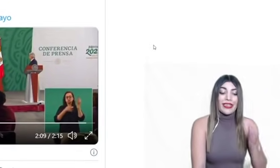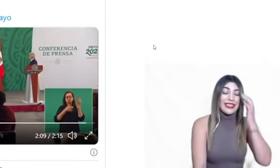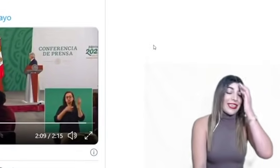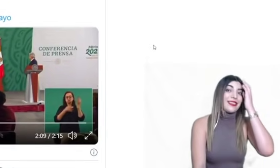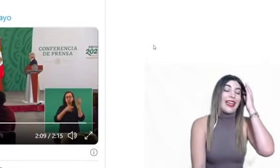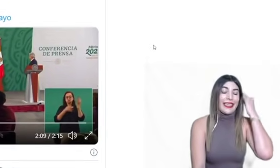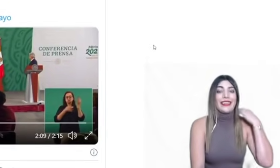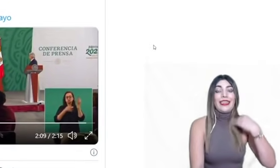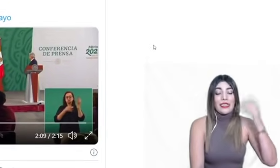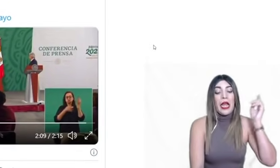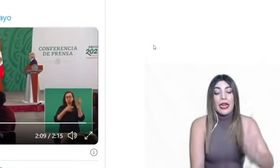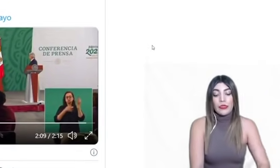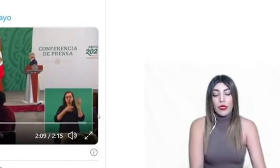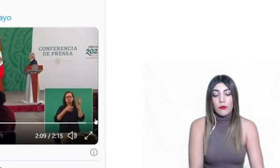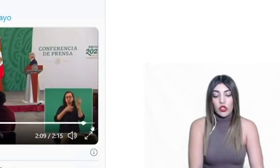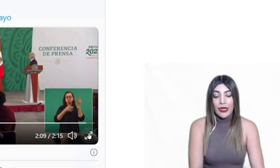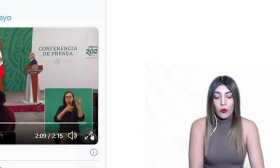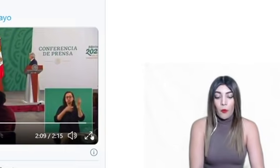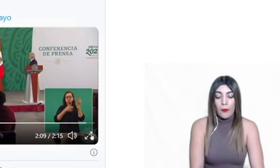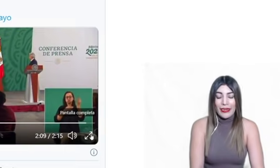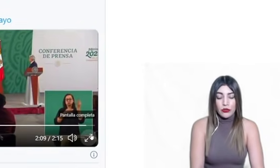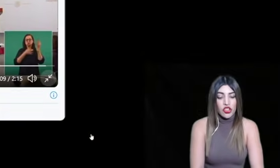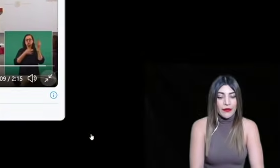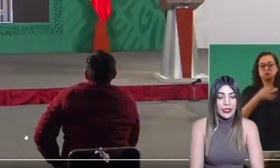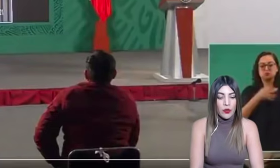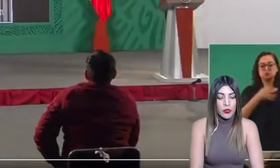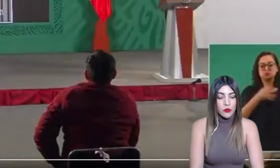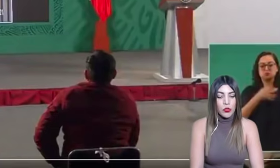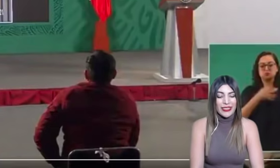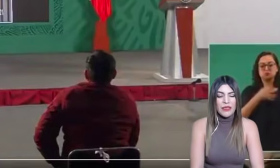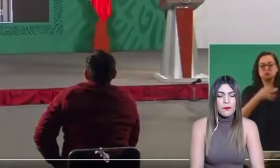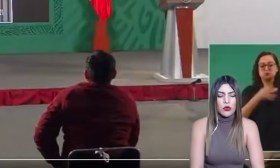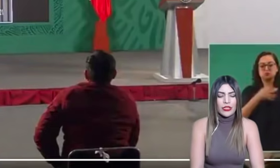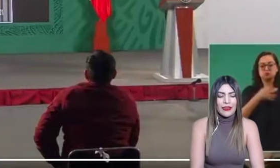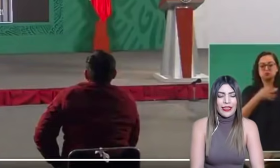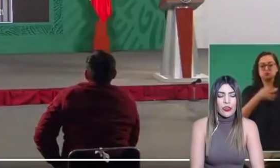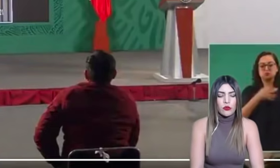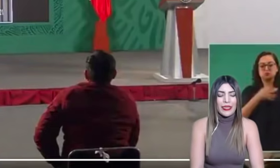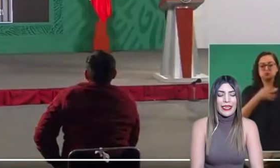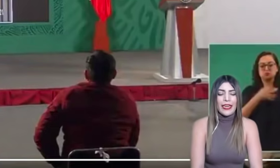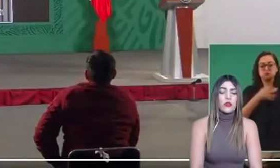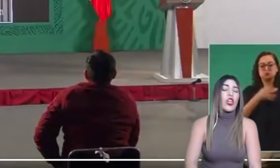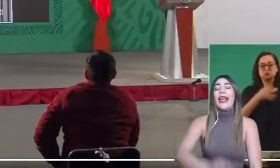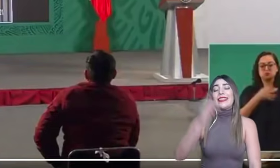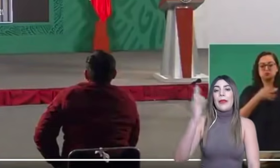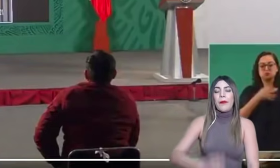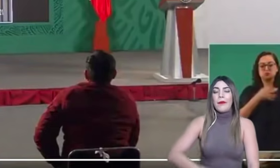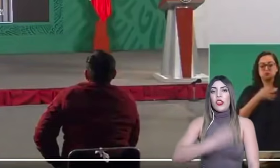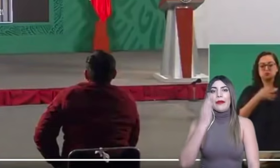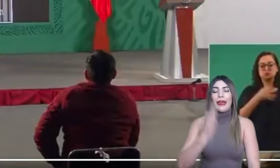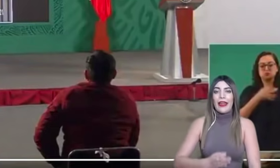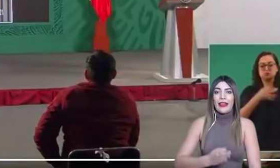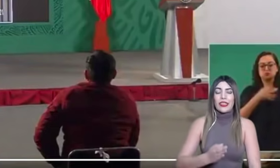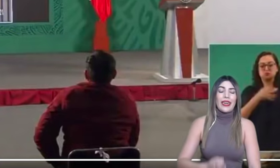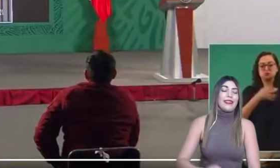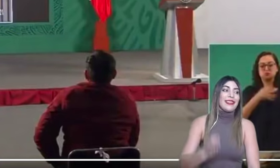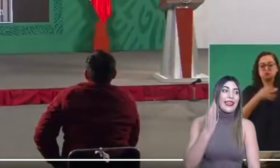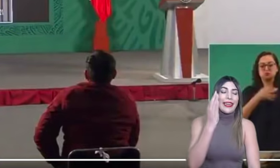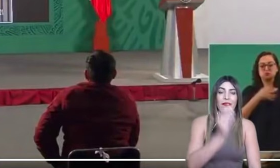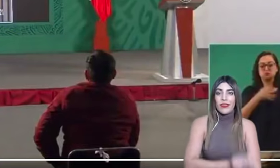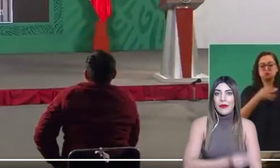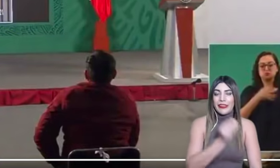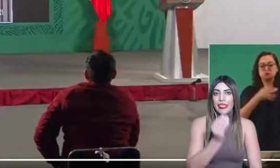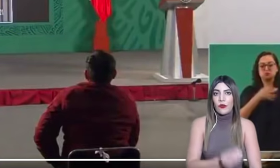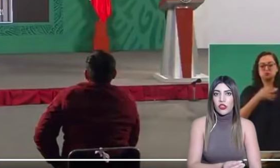reparto de dichas tarjetas. Les voy a mostrar completo este video, amigos, porque es importante que los mexicanos sepamos la verdad detrás de